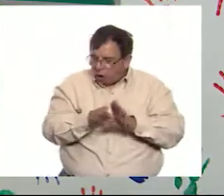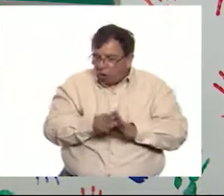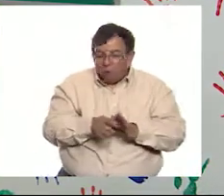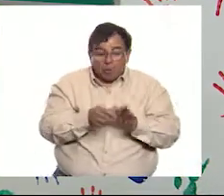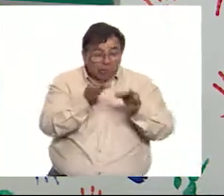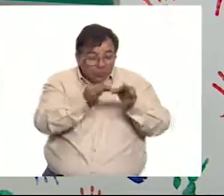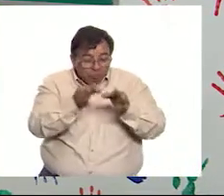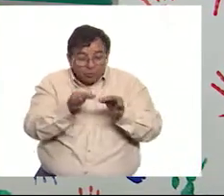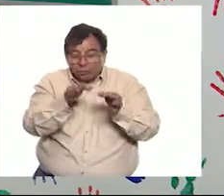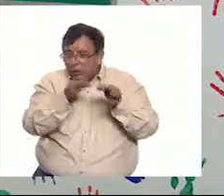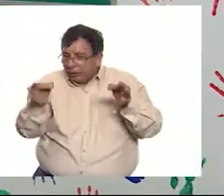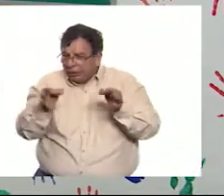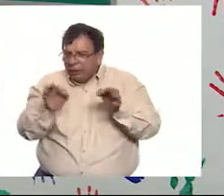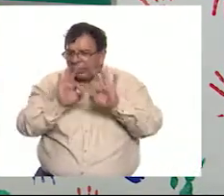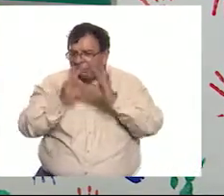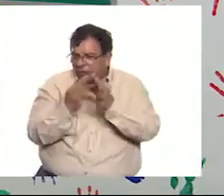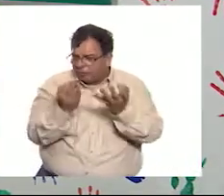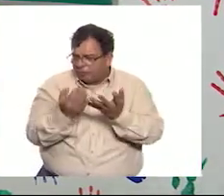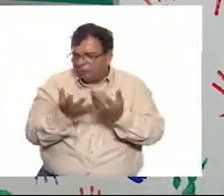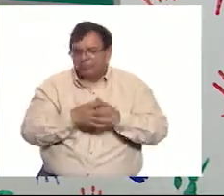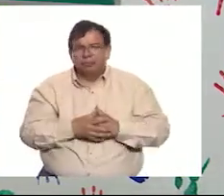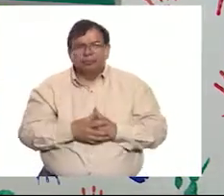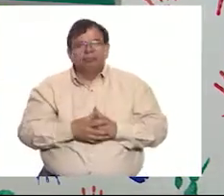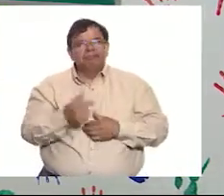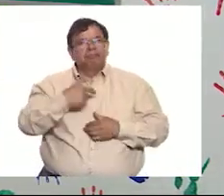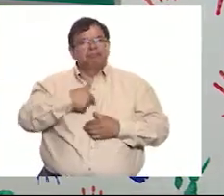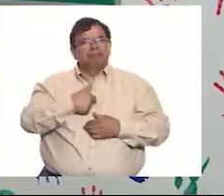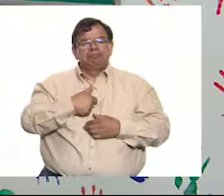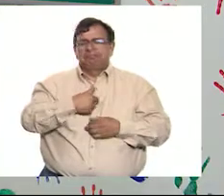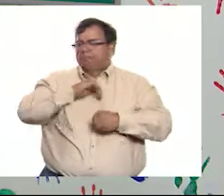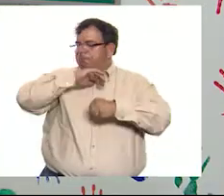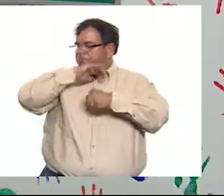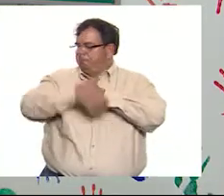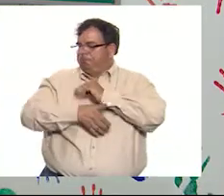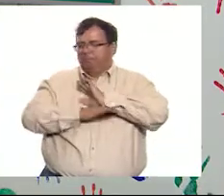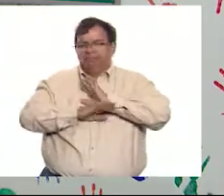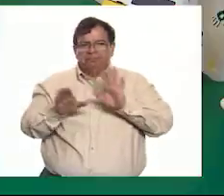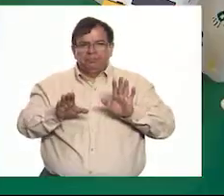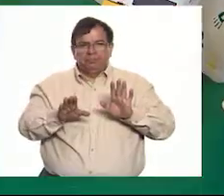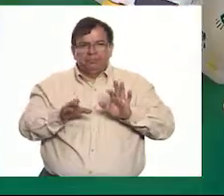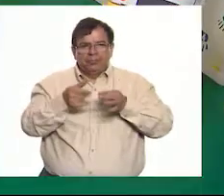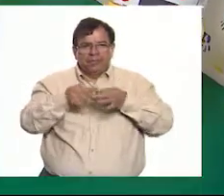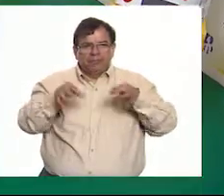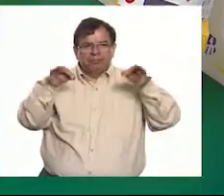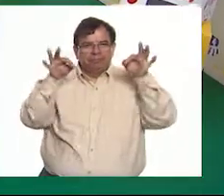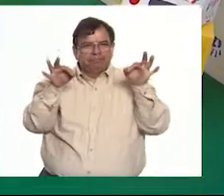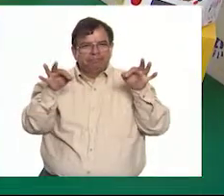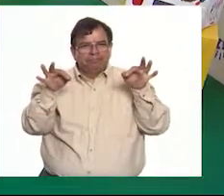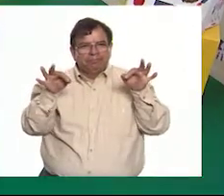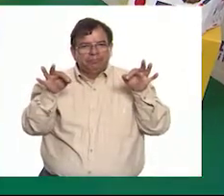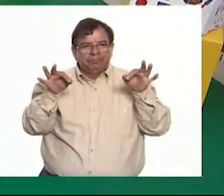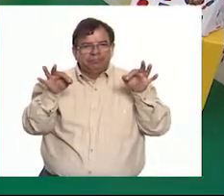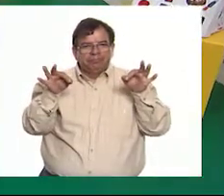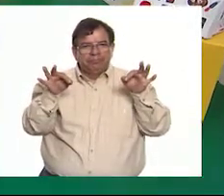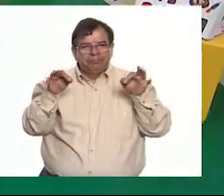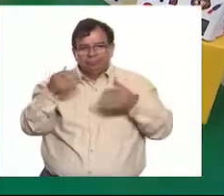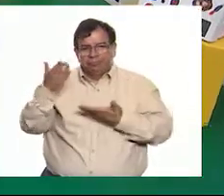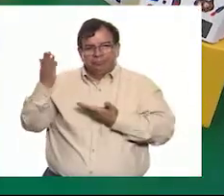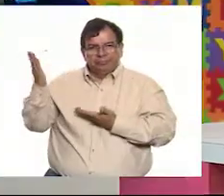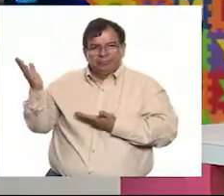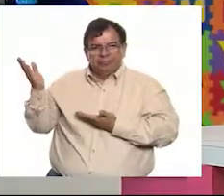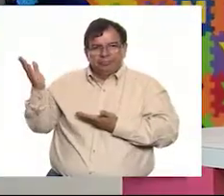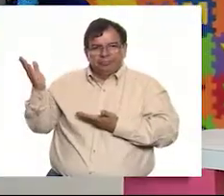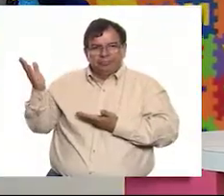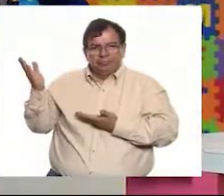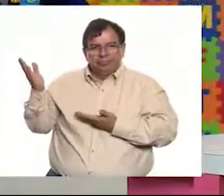de líneas y de figuras. Así es, yo ya terminé el mío y así quedó. Aquí lo pueden